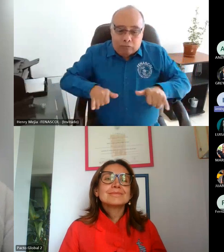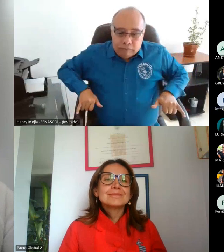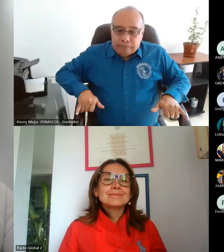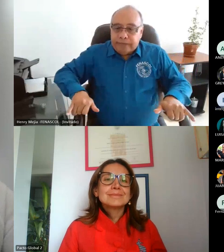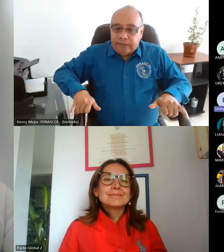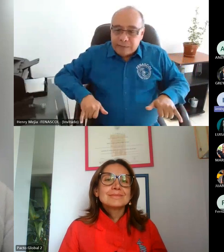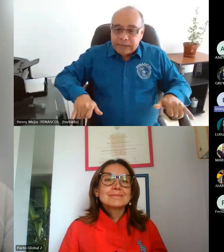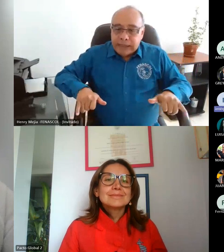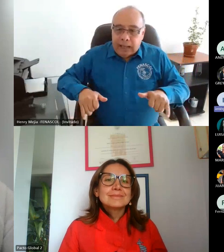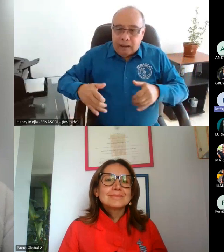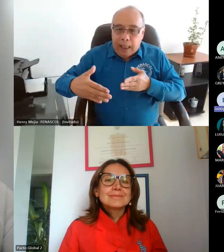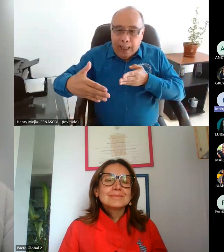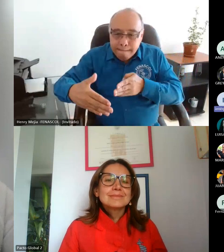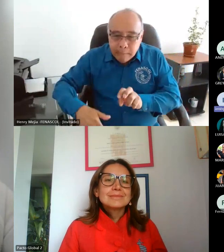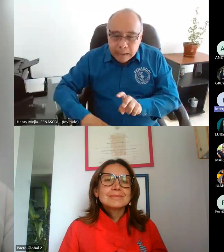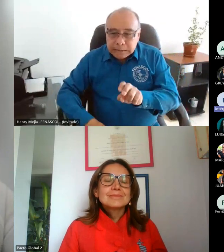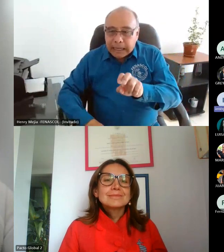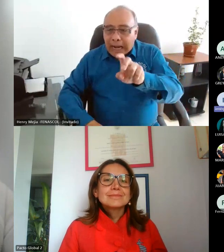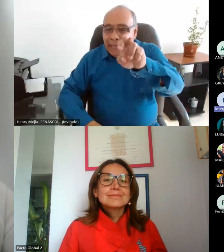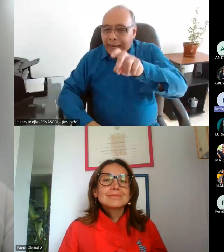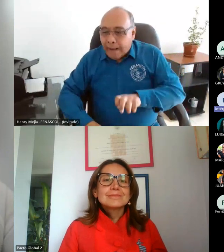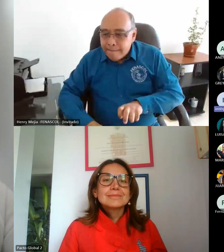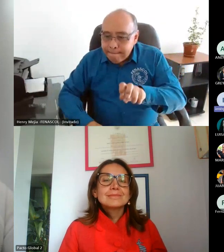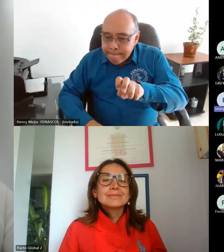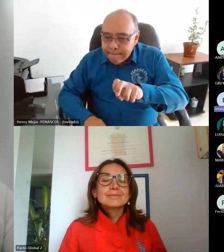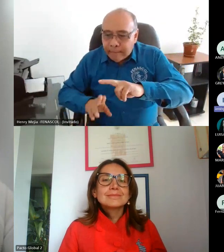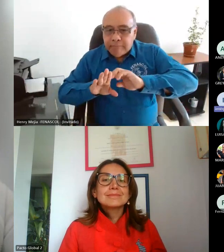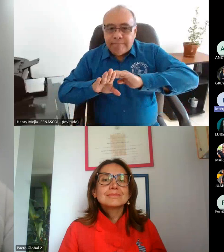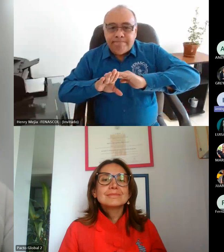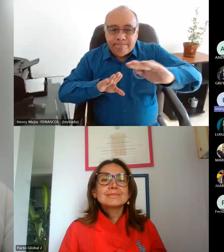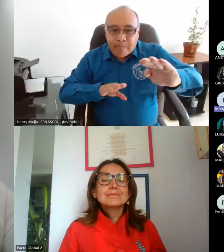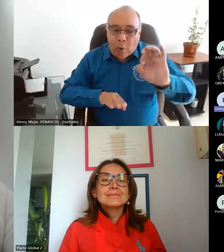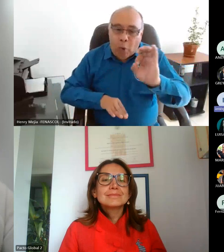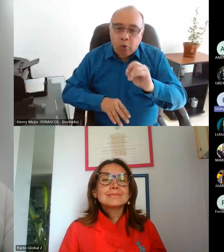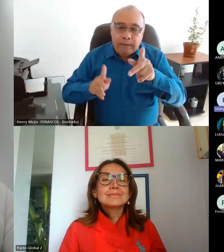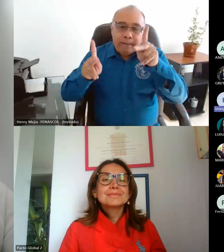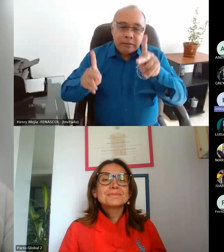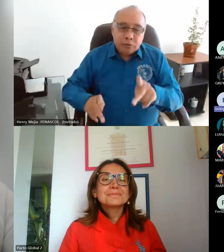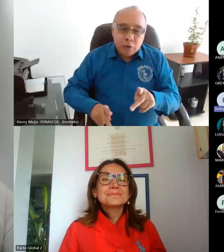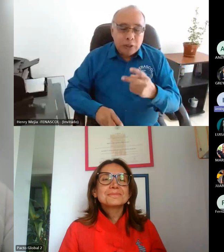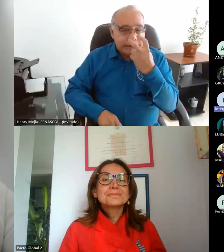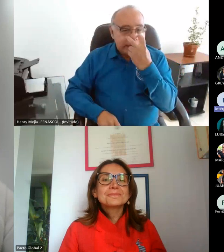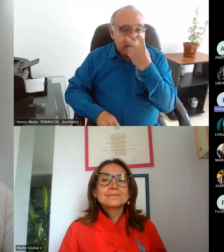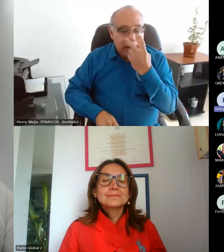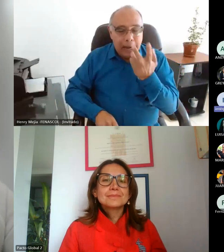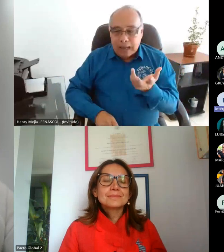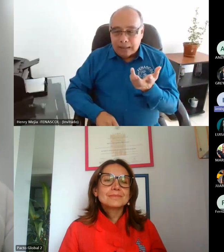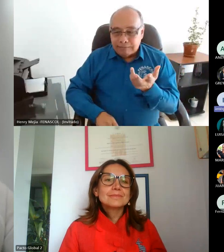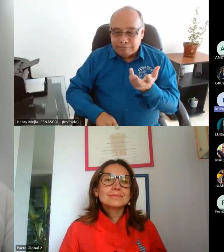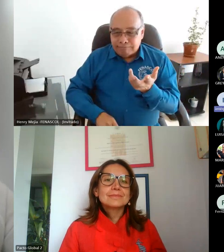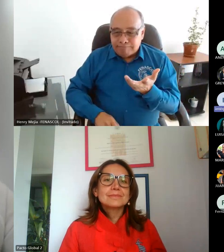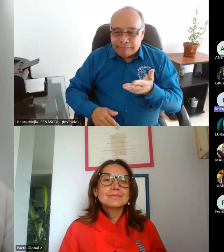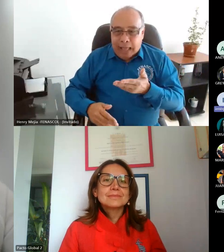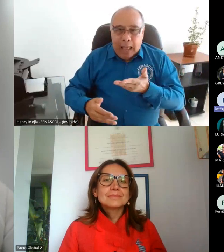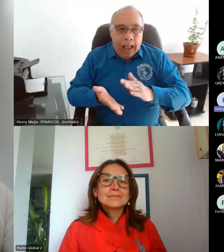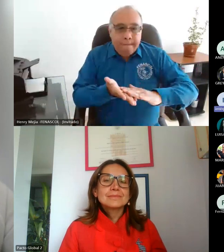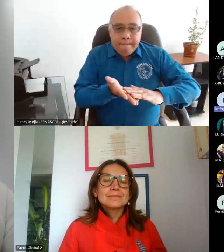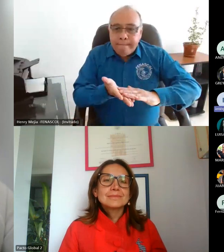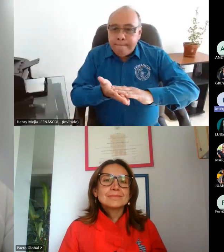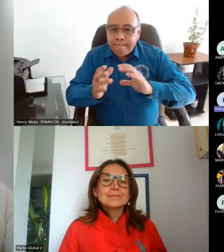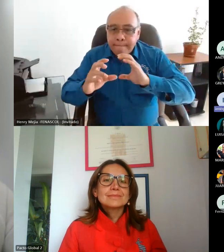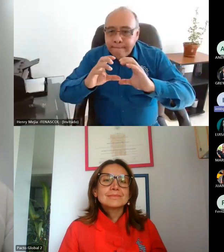ejemplo una persona con discapacidad física encontrará una barrera en infraestructura al tratar de